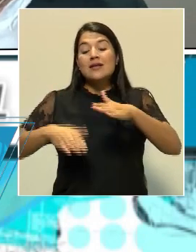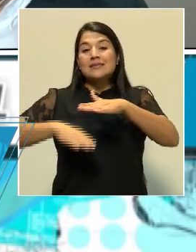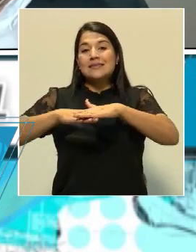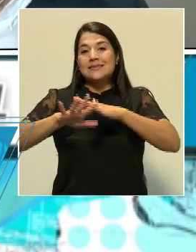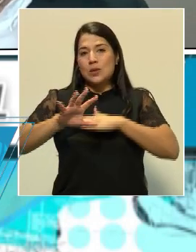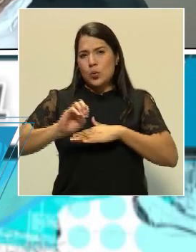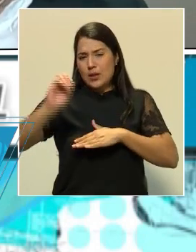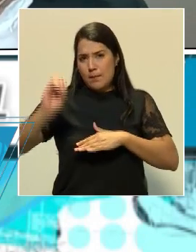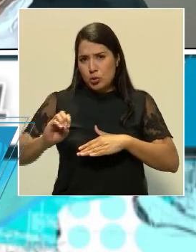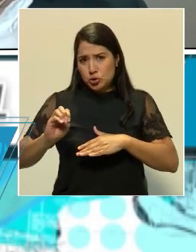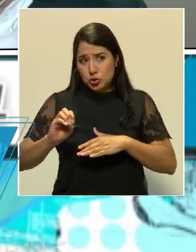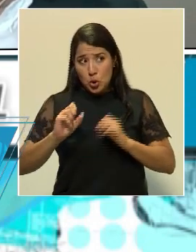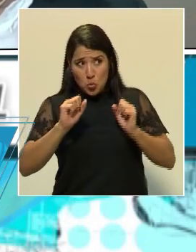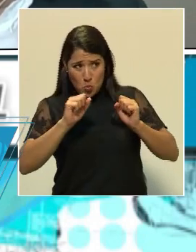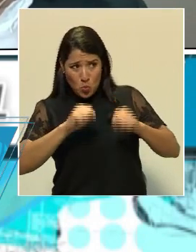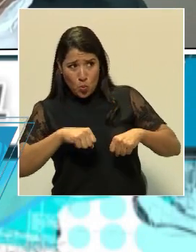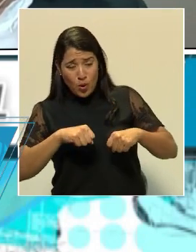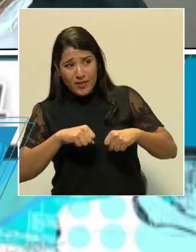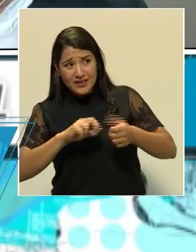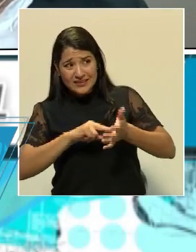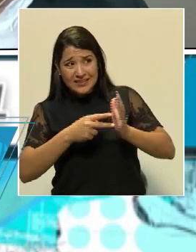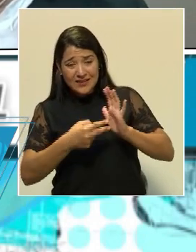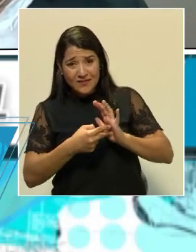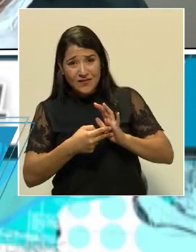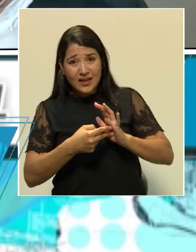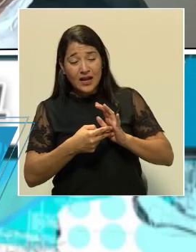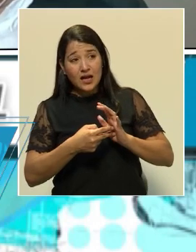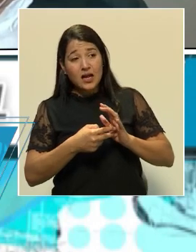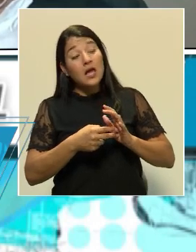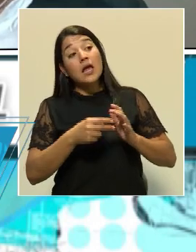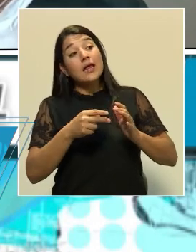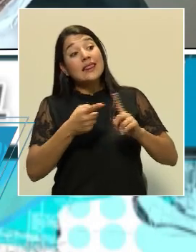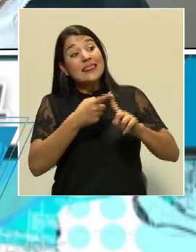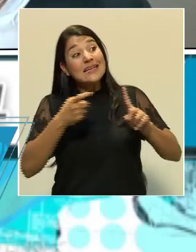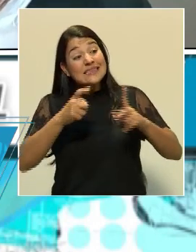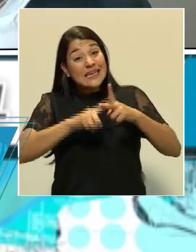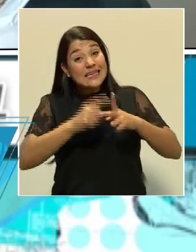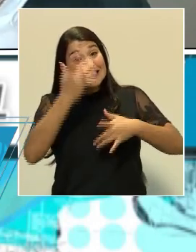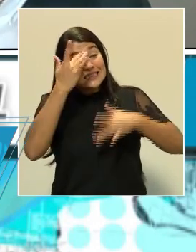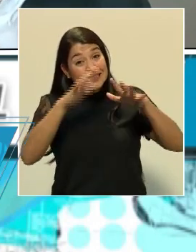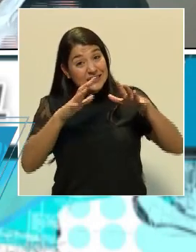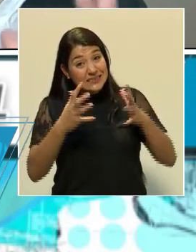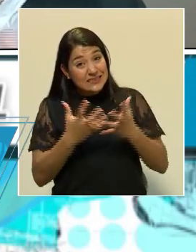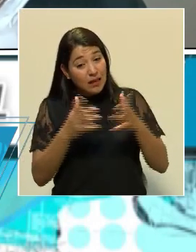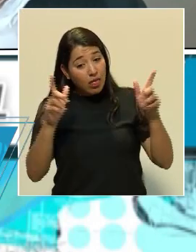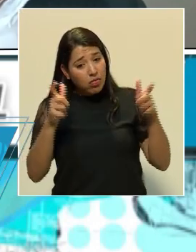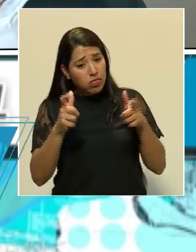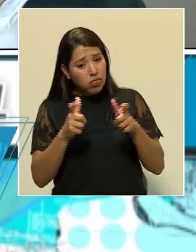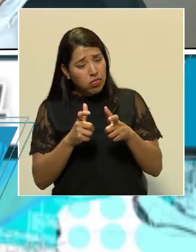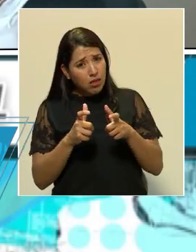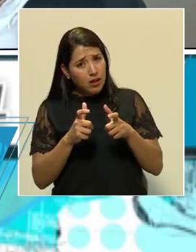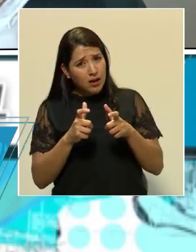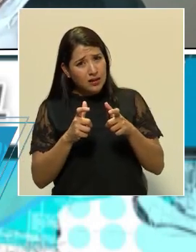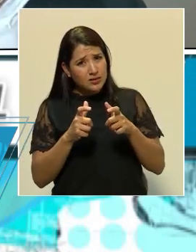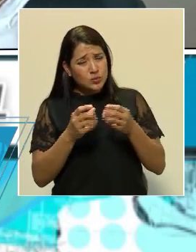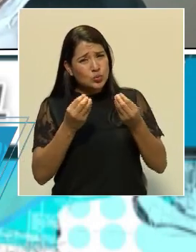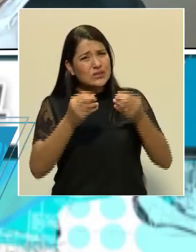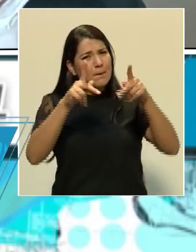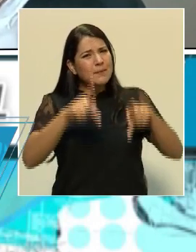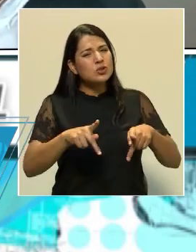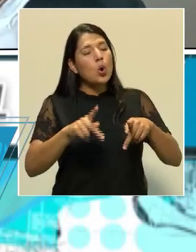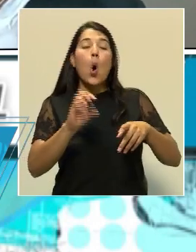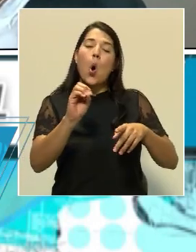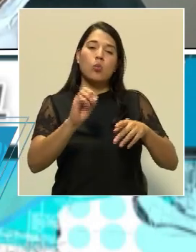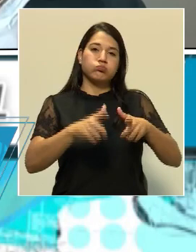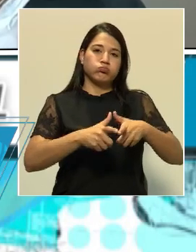¿Podemos estimar la pérdida de empleo en el sector desde que inició la pandemia? Sí, ahorita más o menos nosotros estimamos que